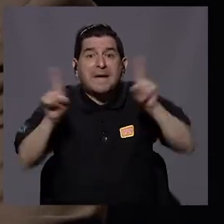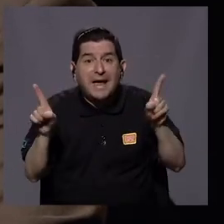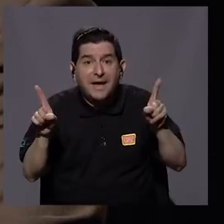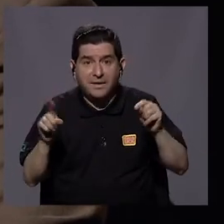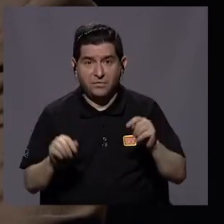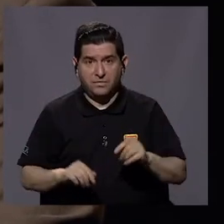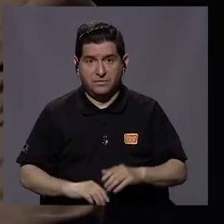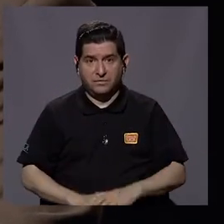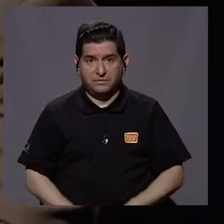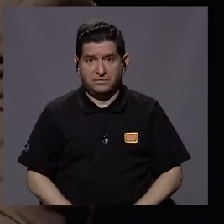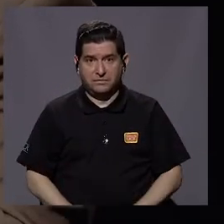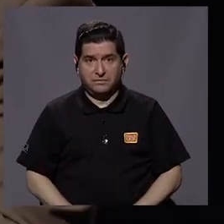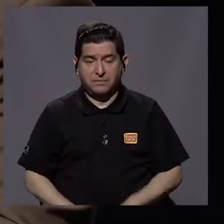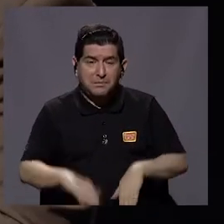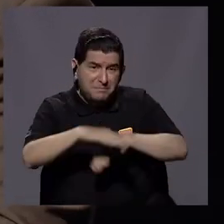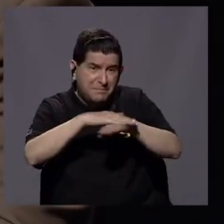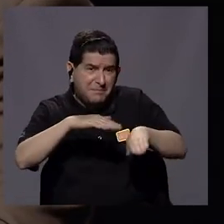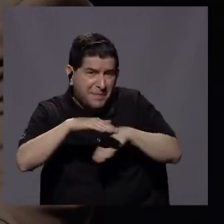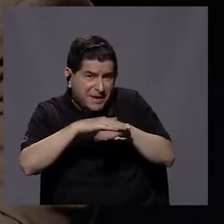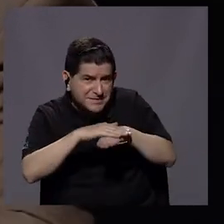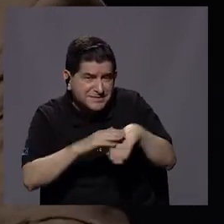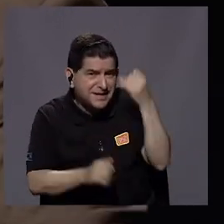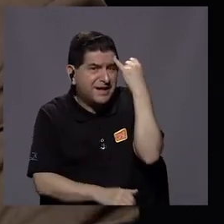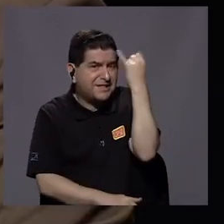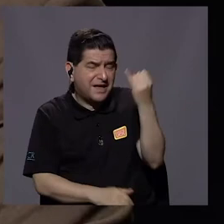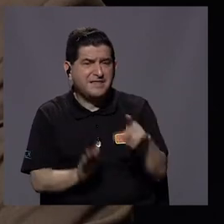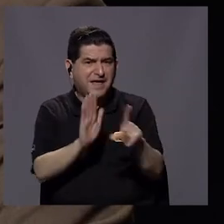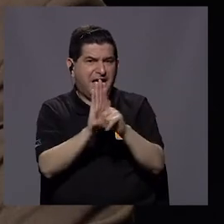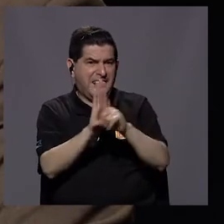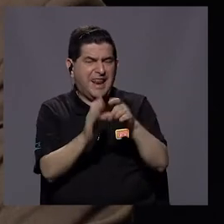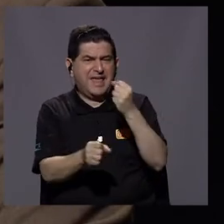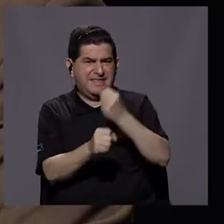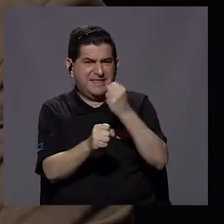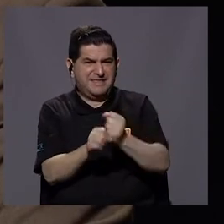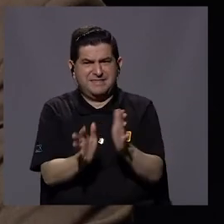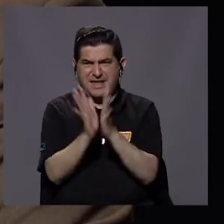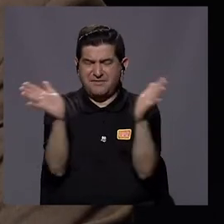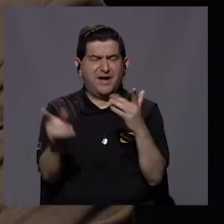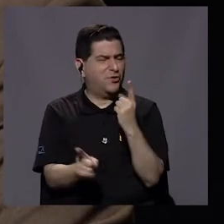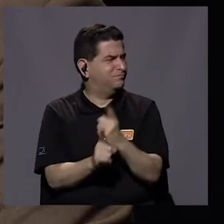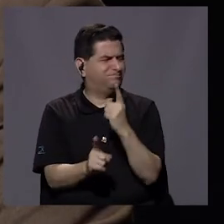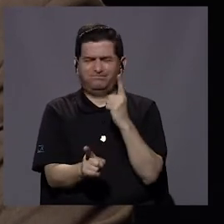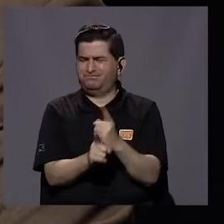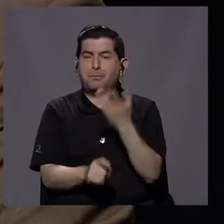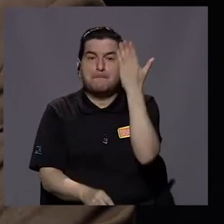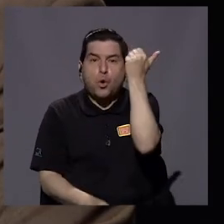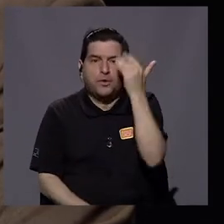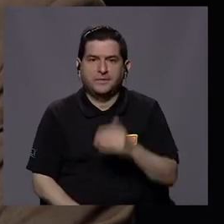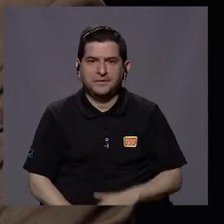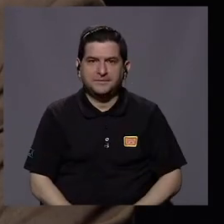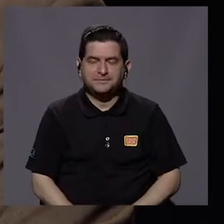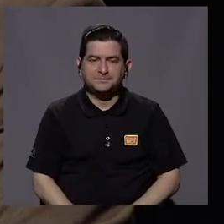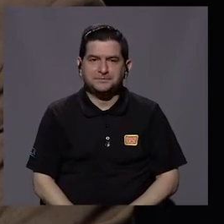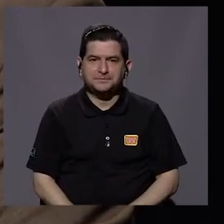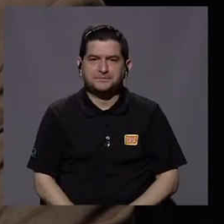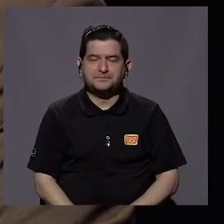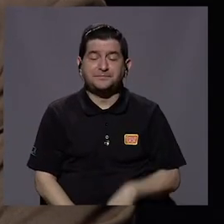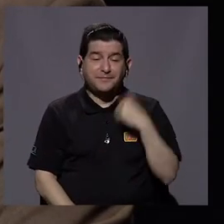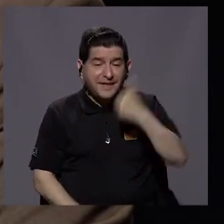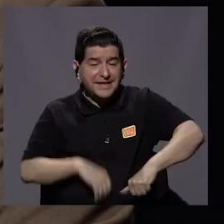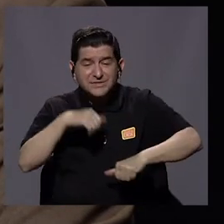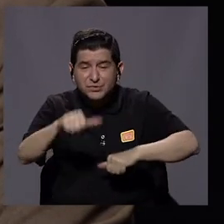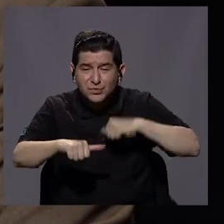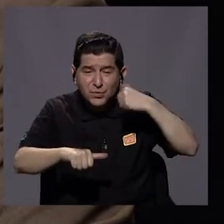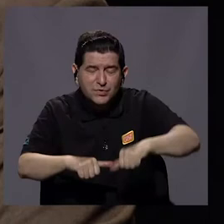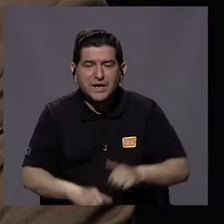Pero sobre la base que se fundamenta esta ley de empleo público, justamente no es la adecuada. ¿Por qué? Porque realmente hay una